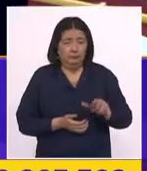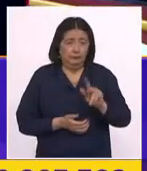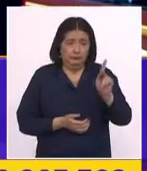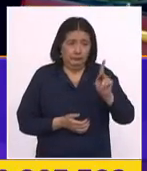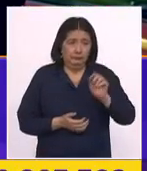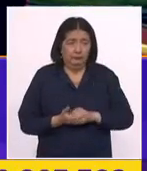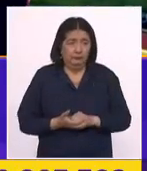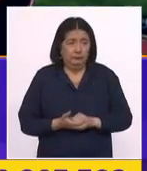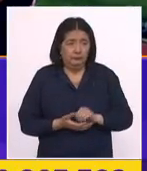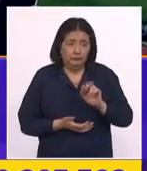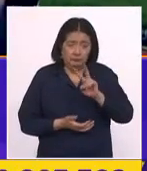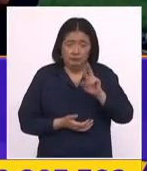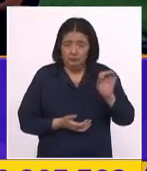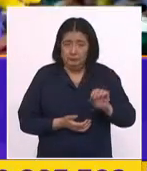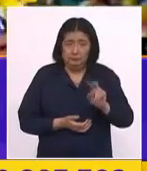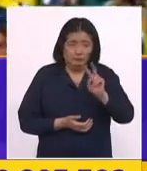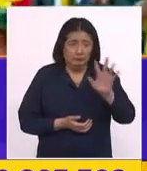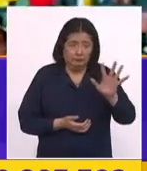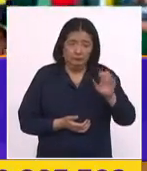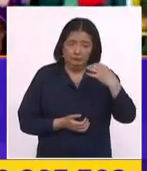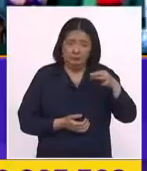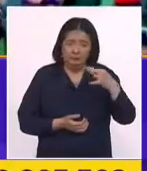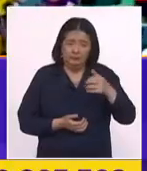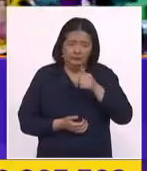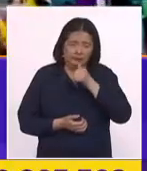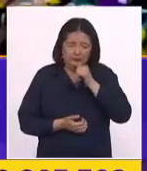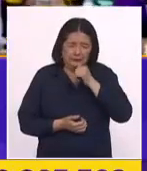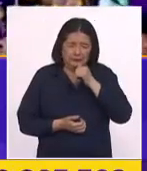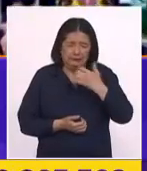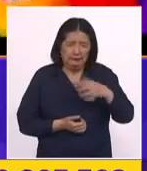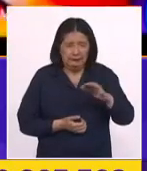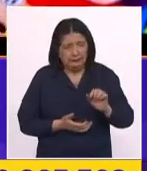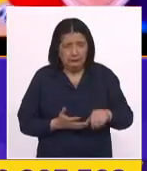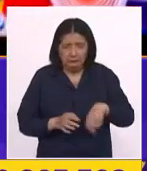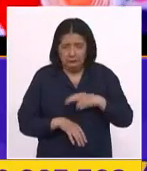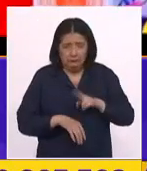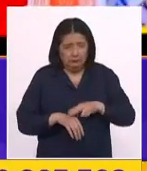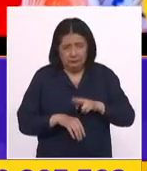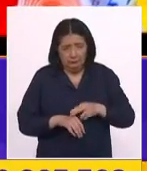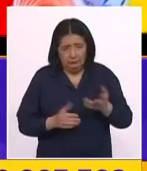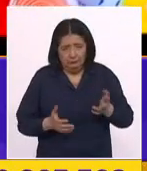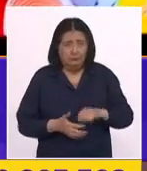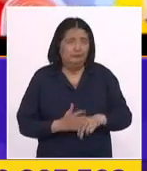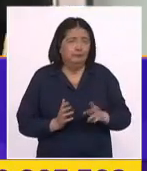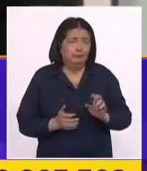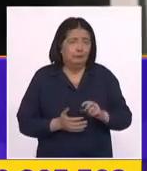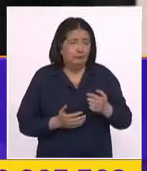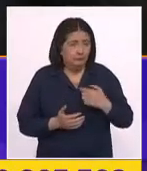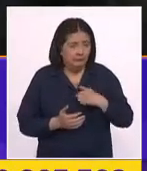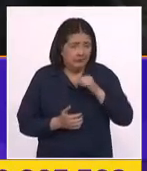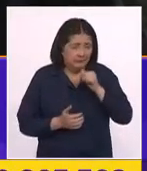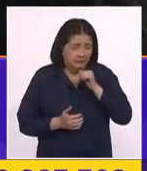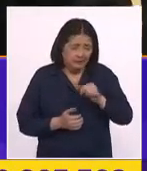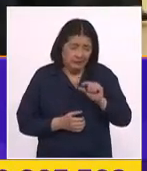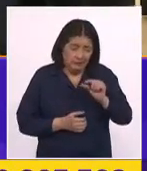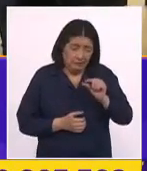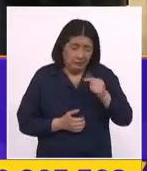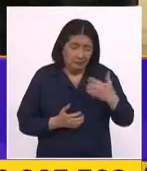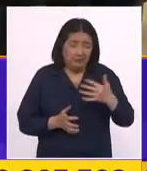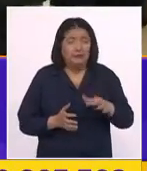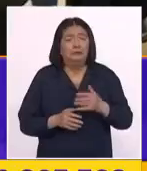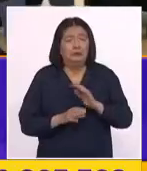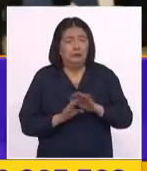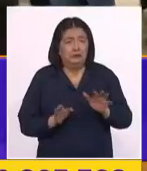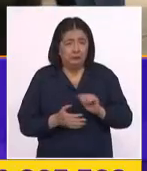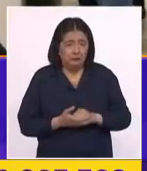kilómetros, a los 20, 25, siempre aparecen dolores ya que son totalmente normales, ¿no? Y bueno, ya falta poco pues para que acabes,